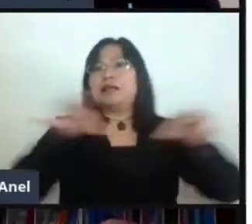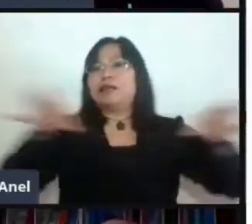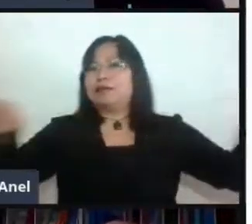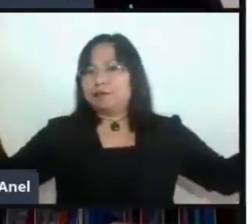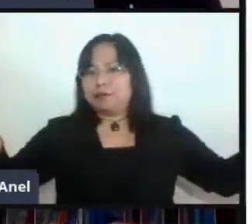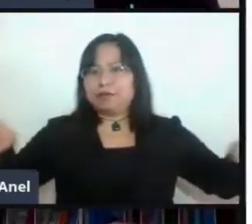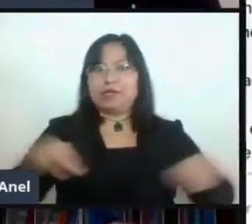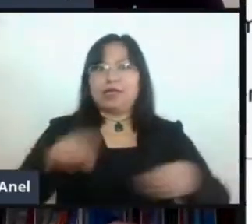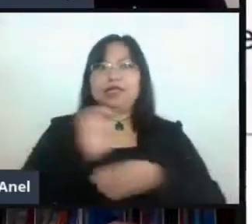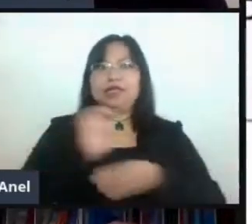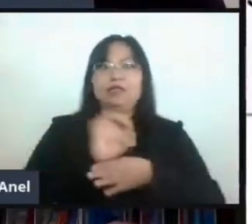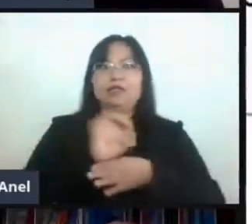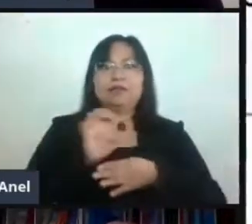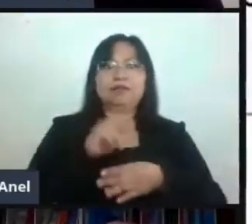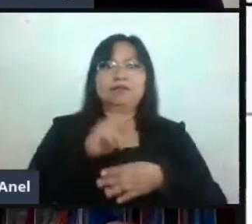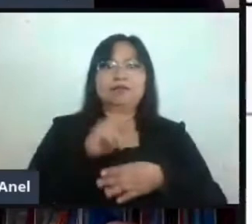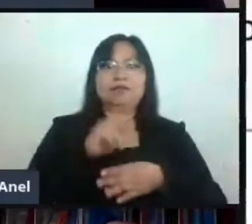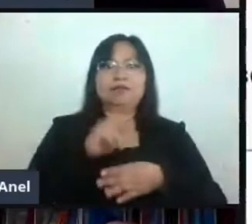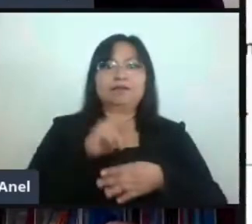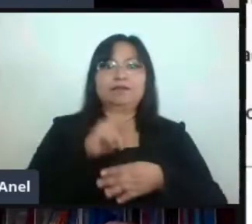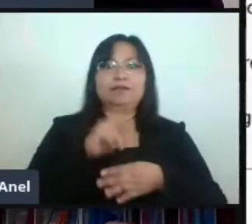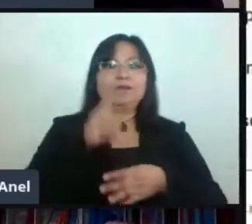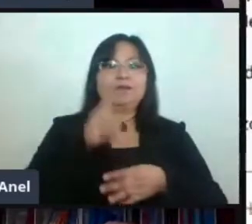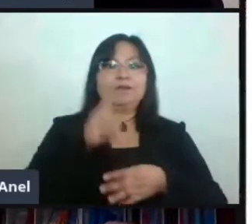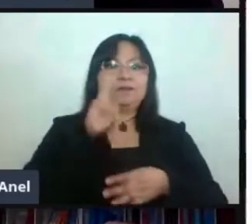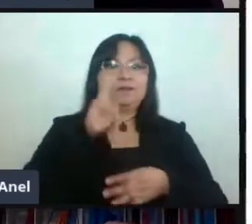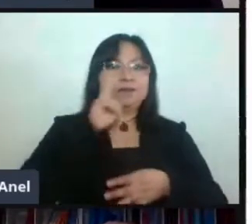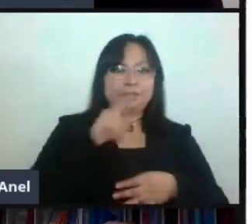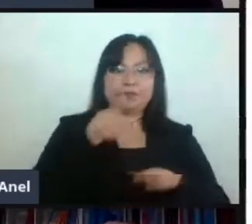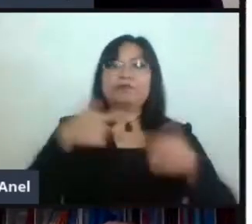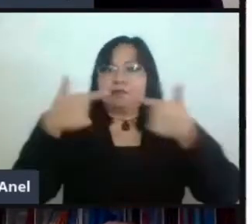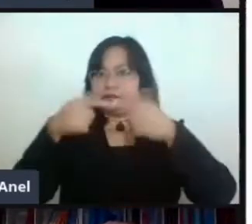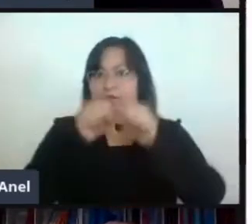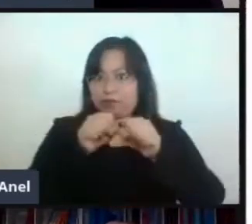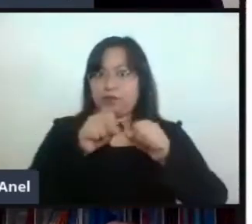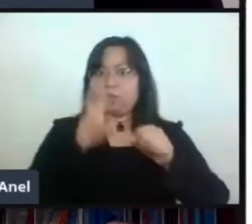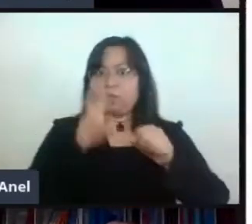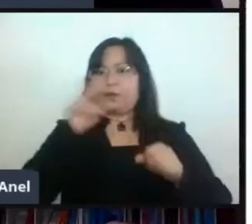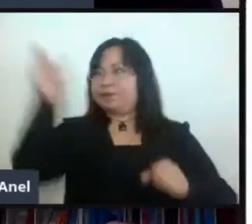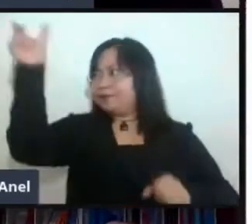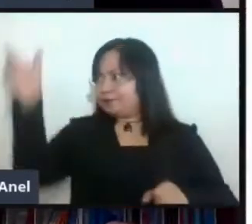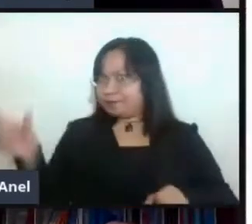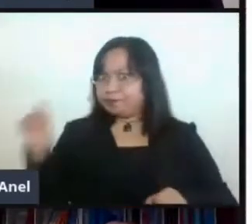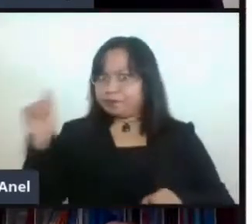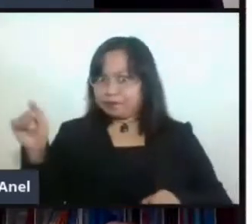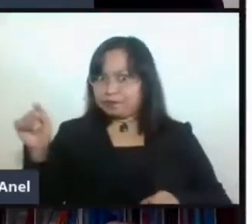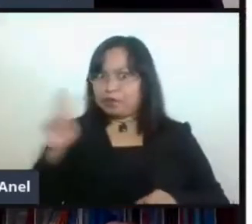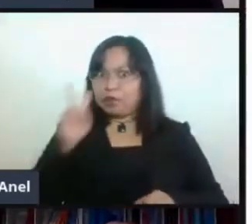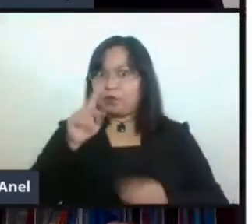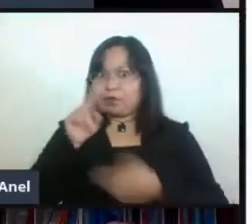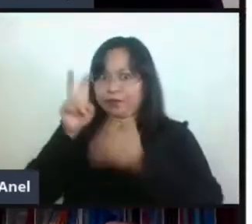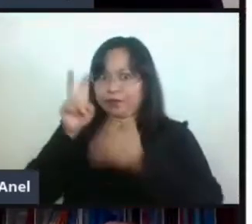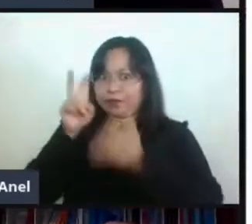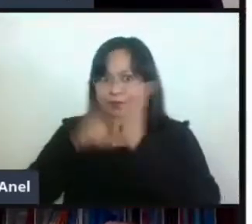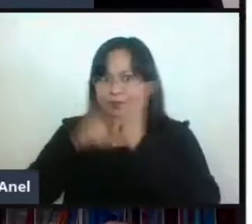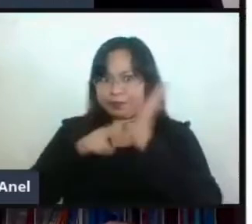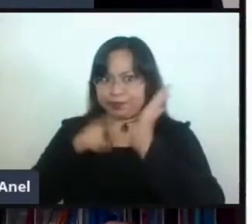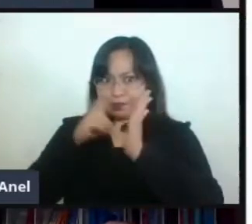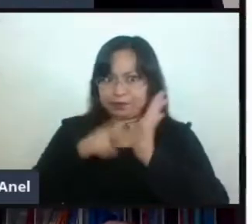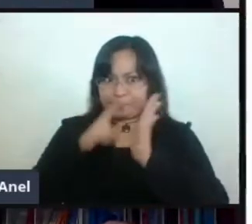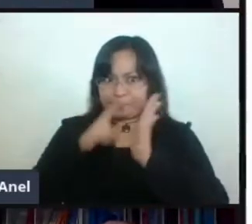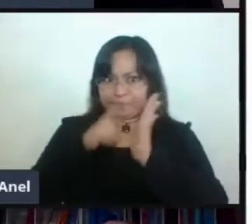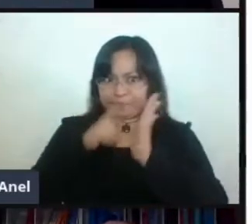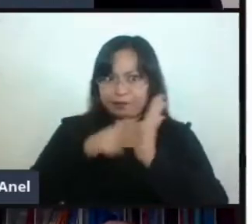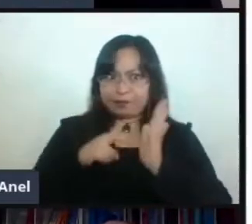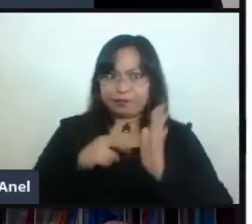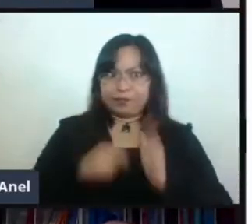¿no? De Classroom, sí, ahí de en hecho, el tema, sí, de tema, ¿no? Perfecto. Del lado derecho, ¿sí? Aquí están todos los parámetros, acuérdense. Todos los